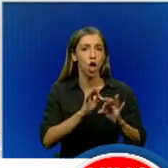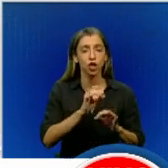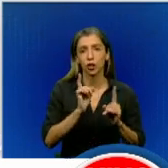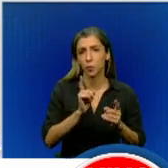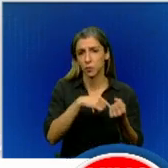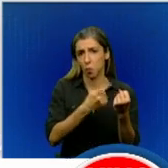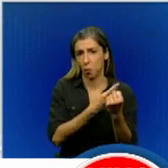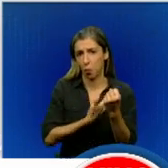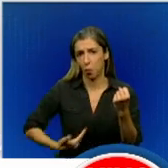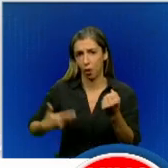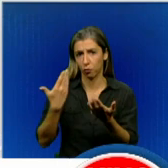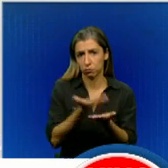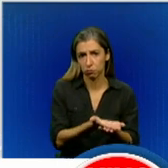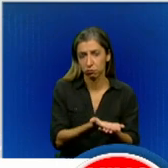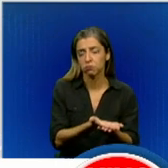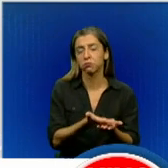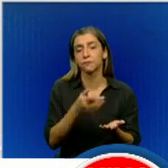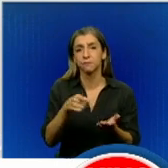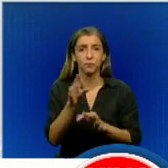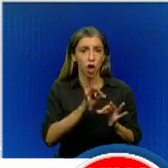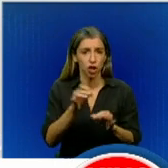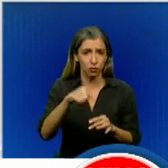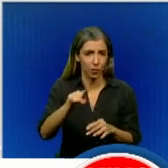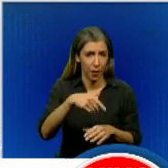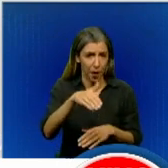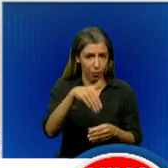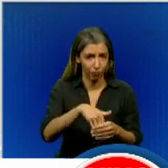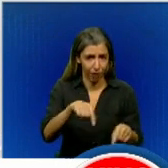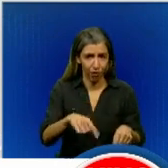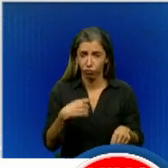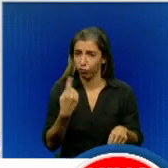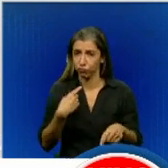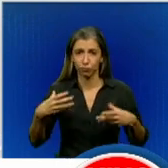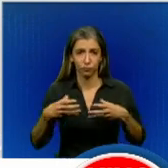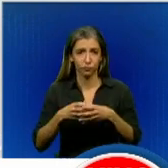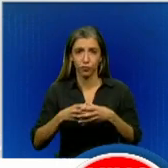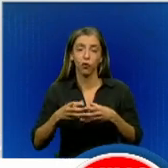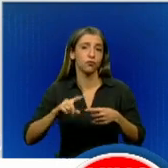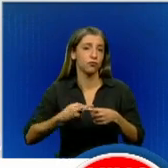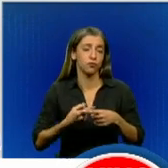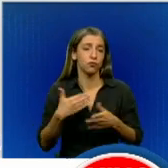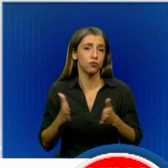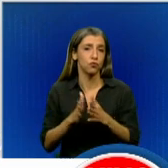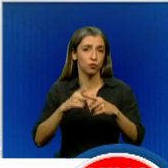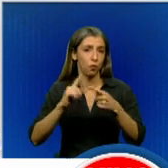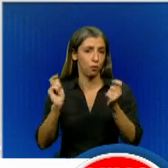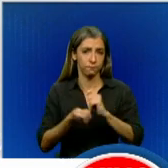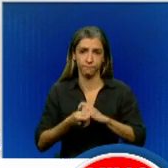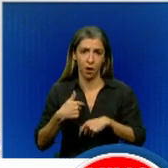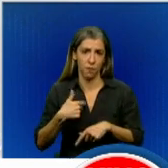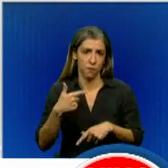ustedes van a votar hoy que nosotros desde justo por el cambio no vamos a acompañar de ninguna manera porque nos parece un verdadero